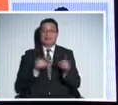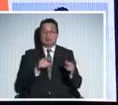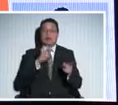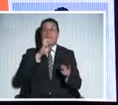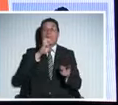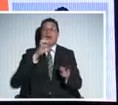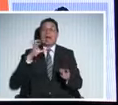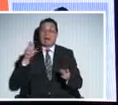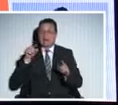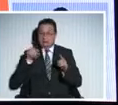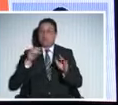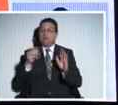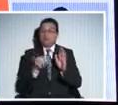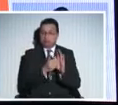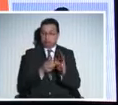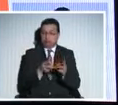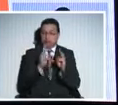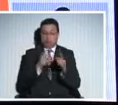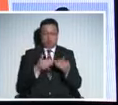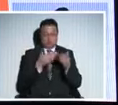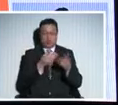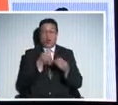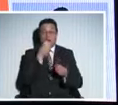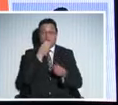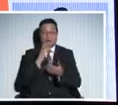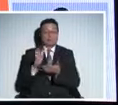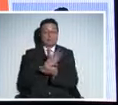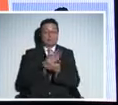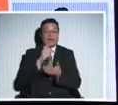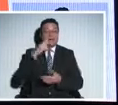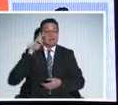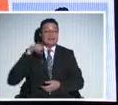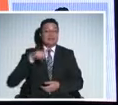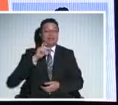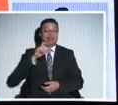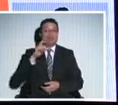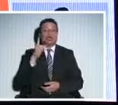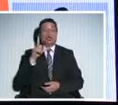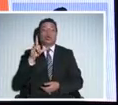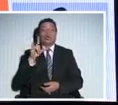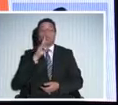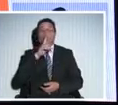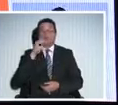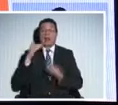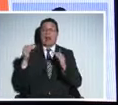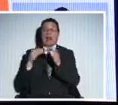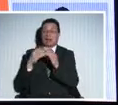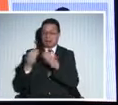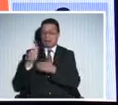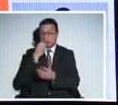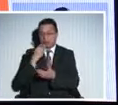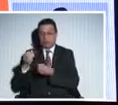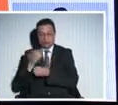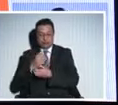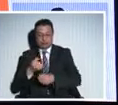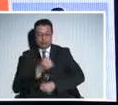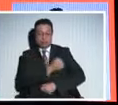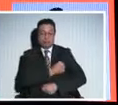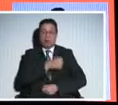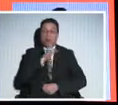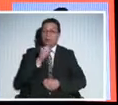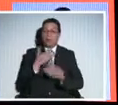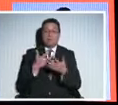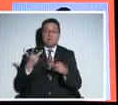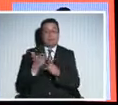PAE Celíaco, a través del cual le entregaron productos sin gluten para que pueda cocinar en la casa y no exista riesgo que algún producto le pueda hacer